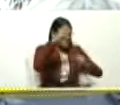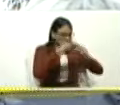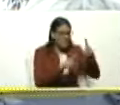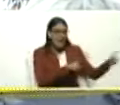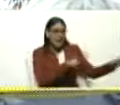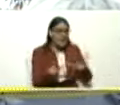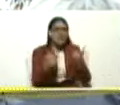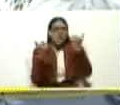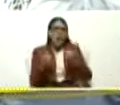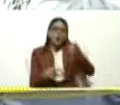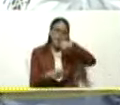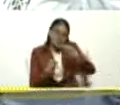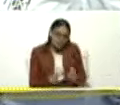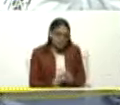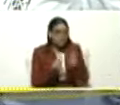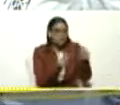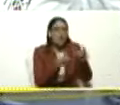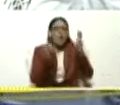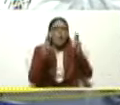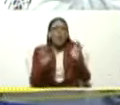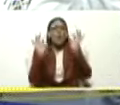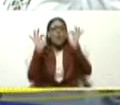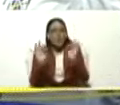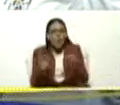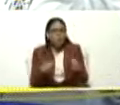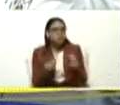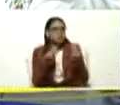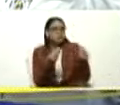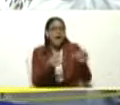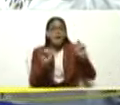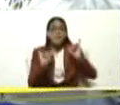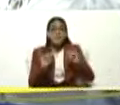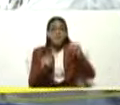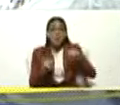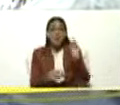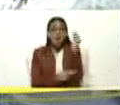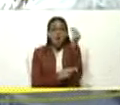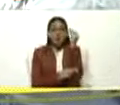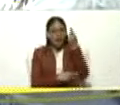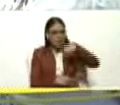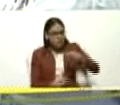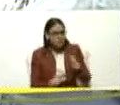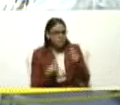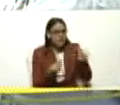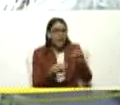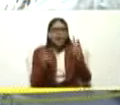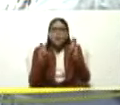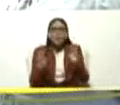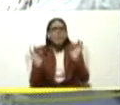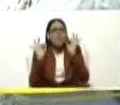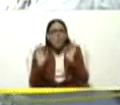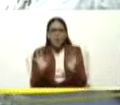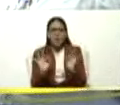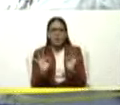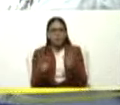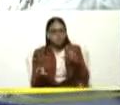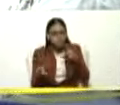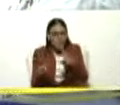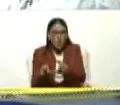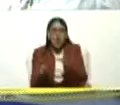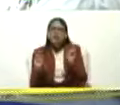gran satisfacción y amor a la comunidad de Los Teques de paquete. Mejor que